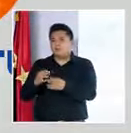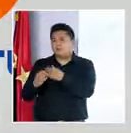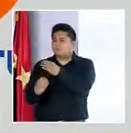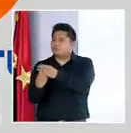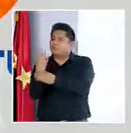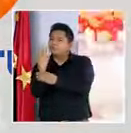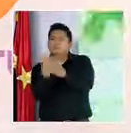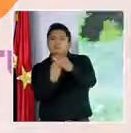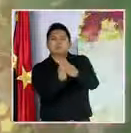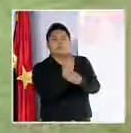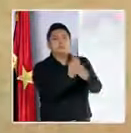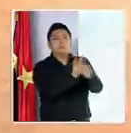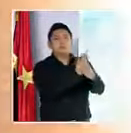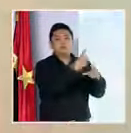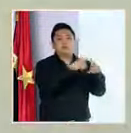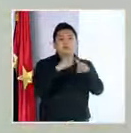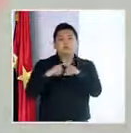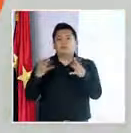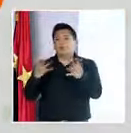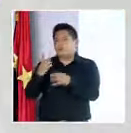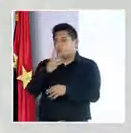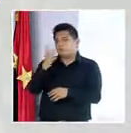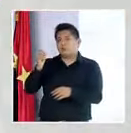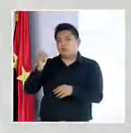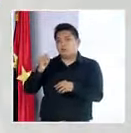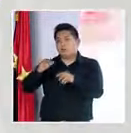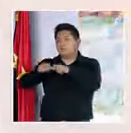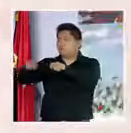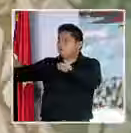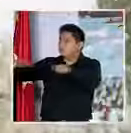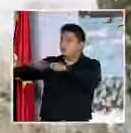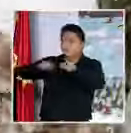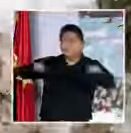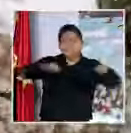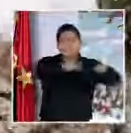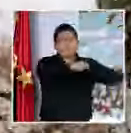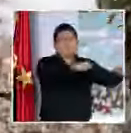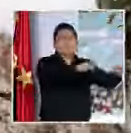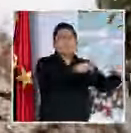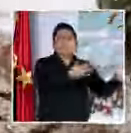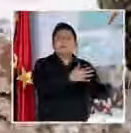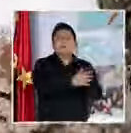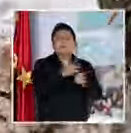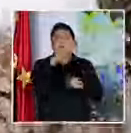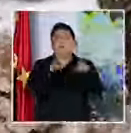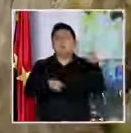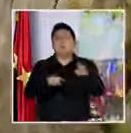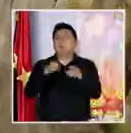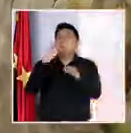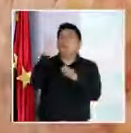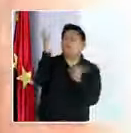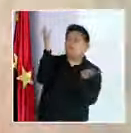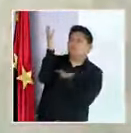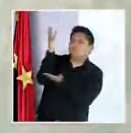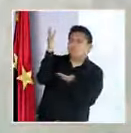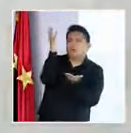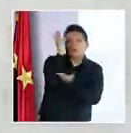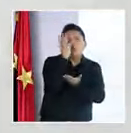200.000 especies de plántulas en 200 hectáreas en territorio de páramo y con altos índices de deforestación,